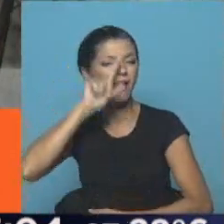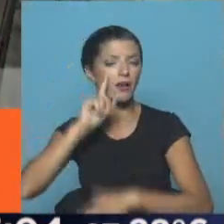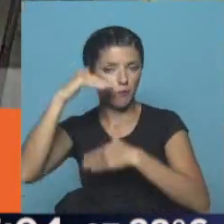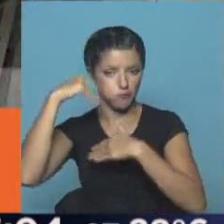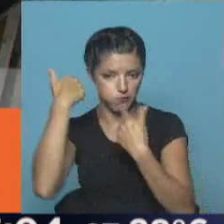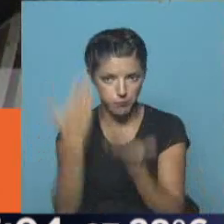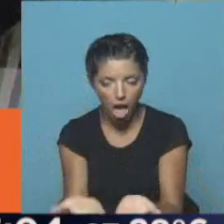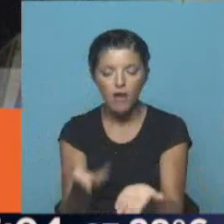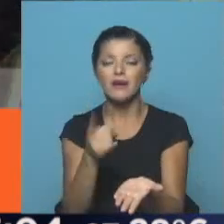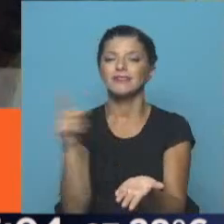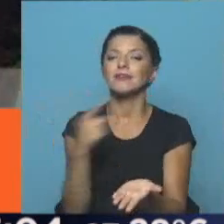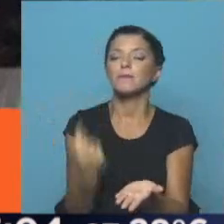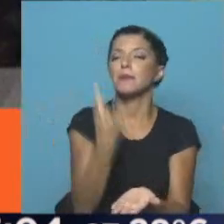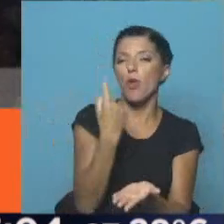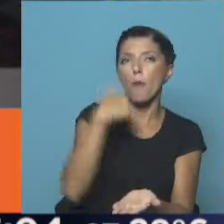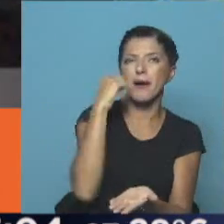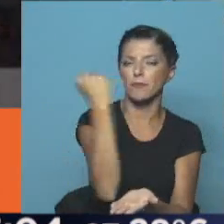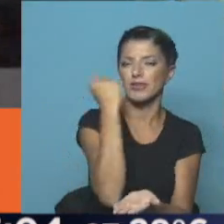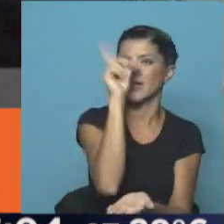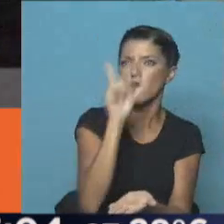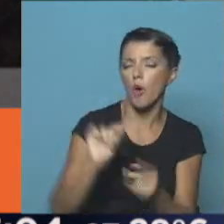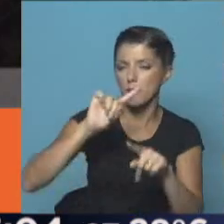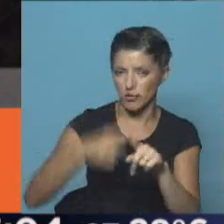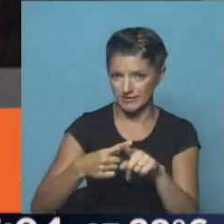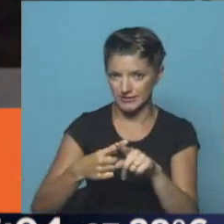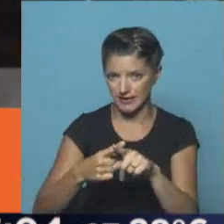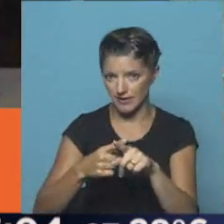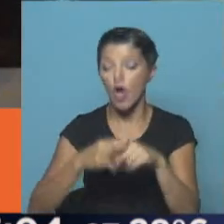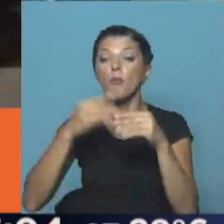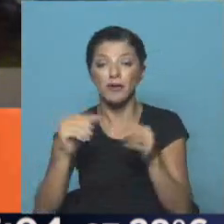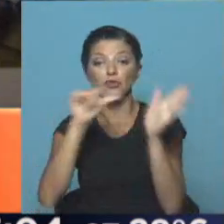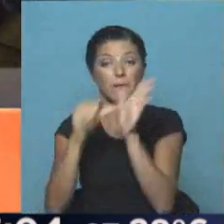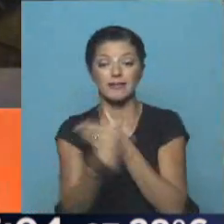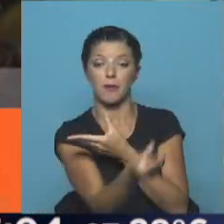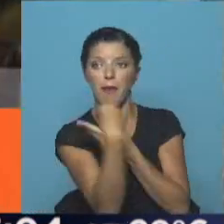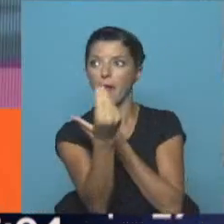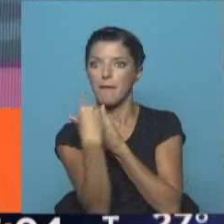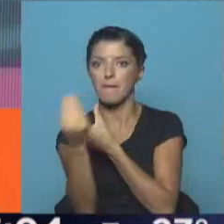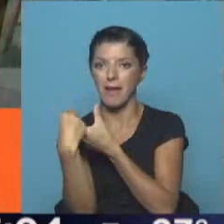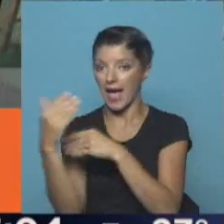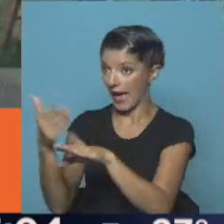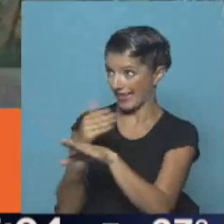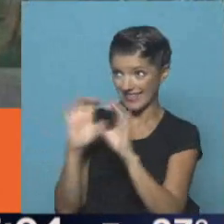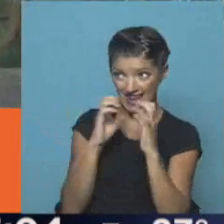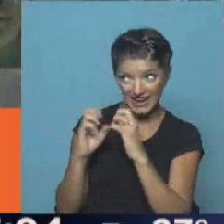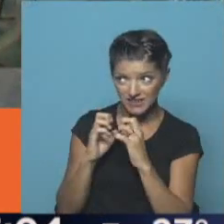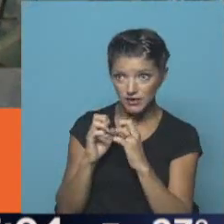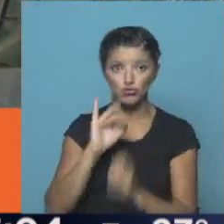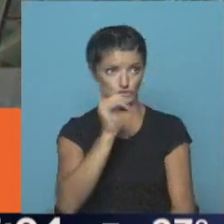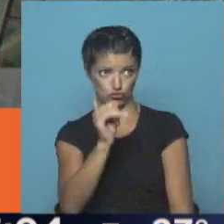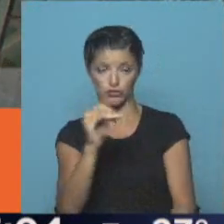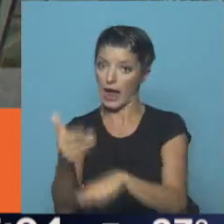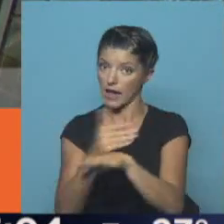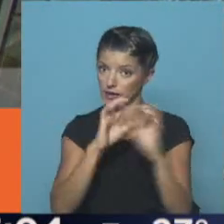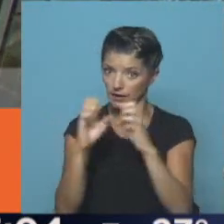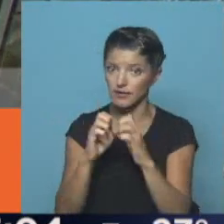empezó a primar sobre las demás. Entonces empezaron a incorporar nuevos países a la Unión Europea. Eso antes de la crisis. Antes de la crisis, sí, antes de la crisis, pero